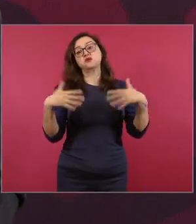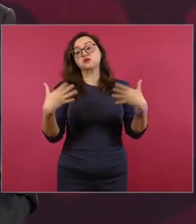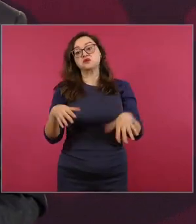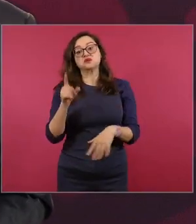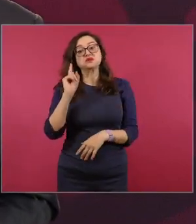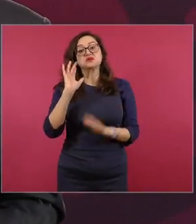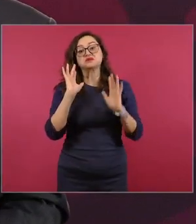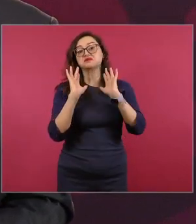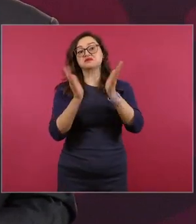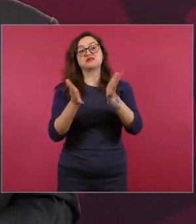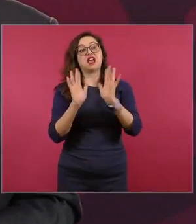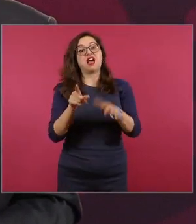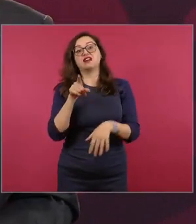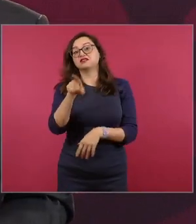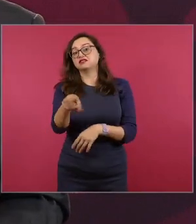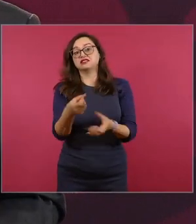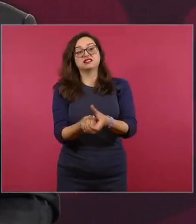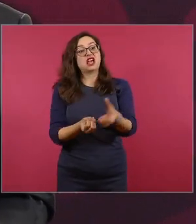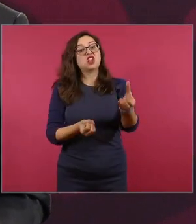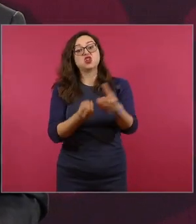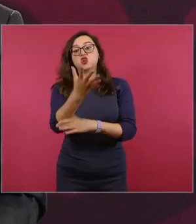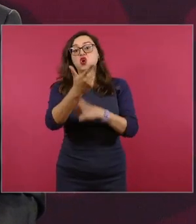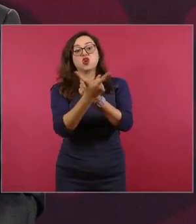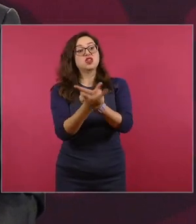porque tenemos nosotros